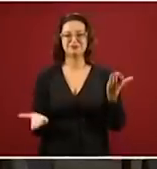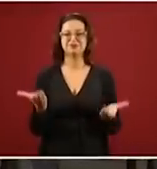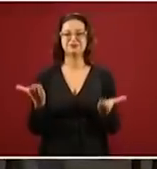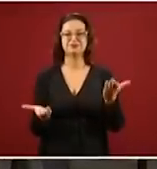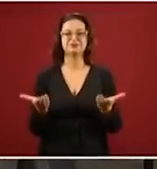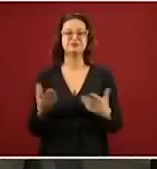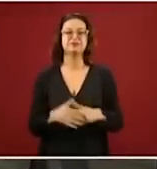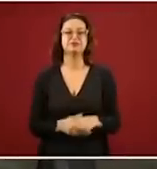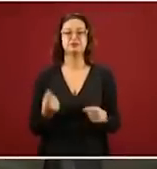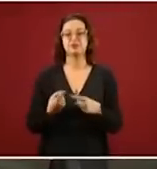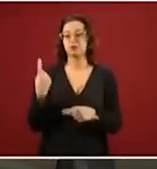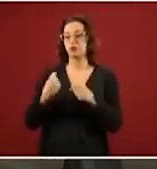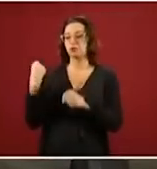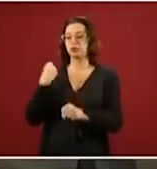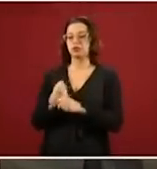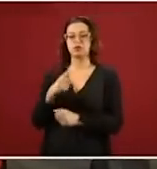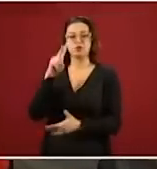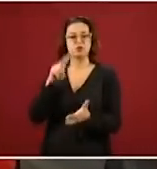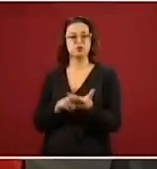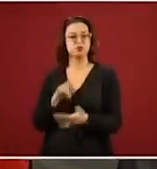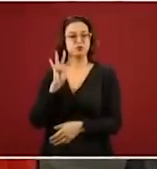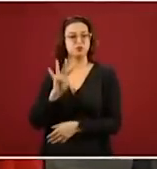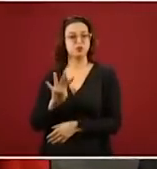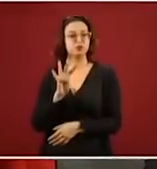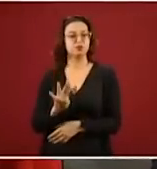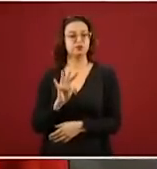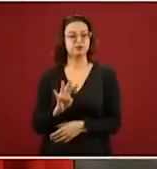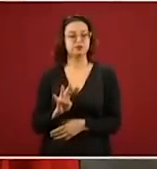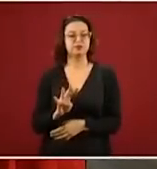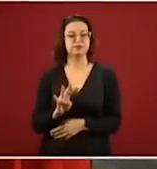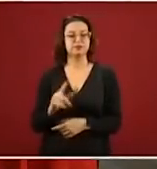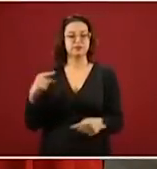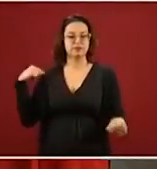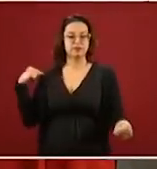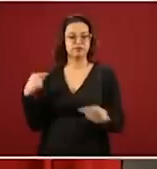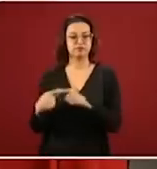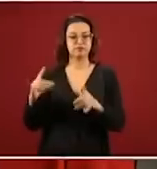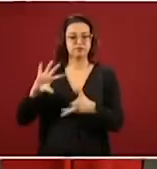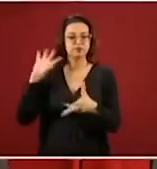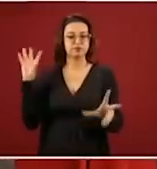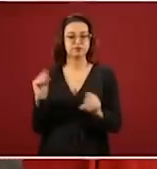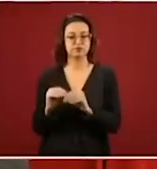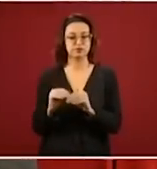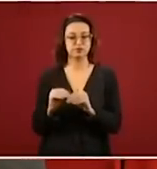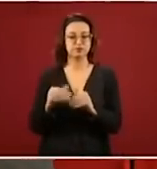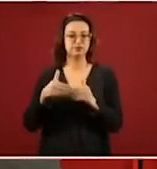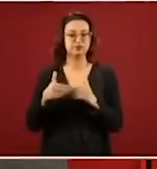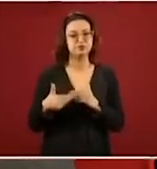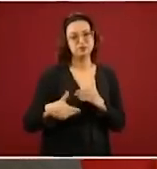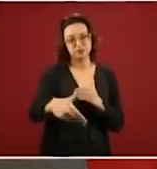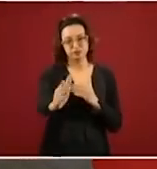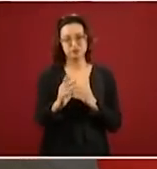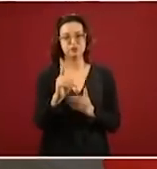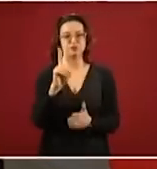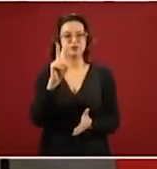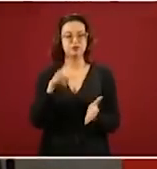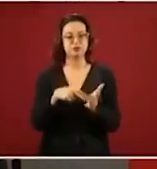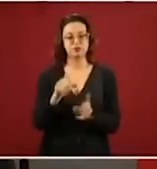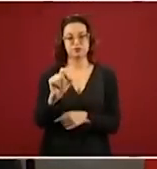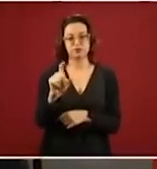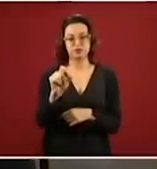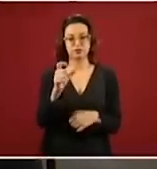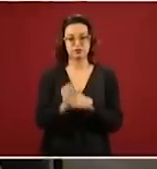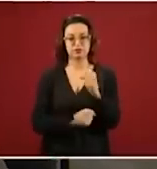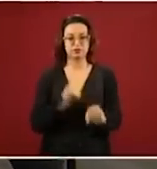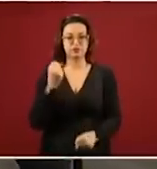el 19 en el 2019 que se espera para el 20 para este